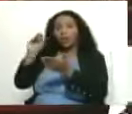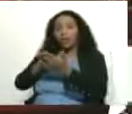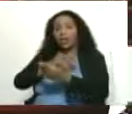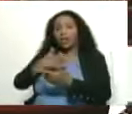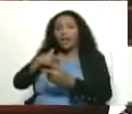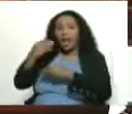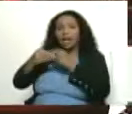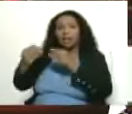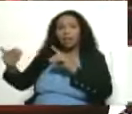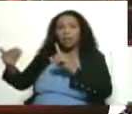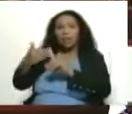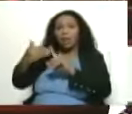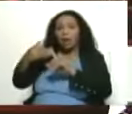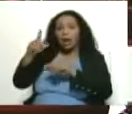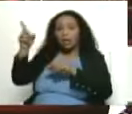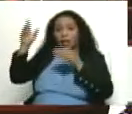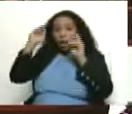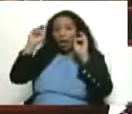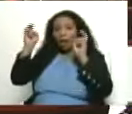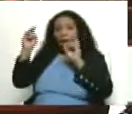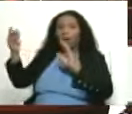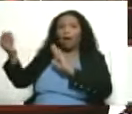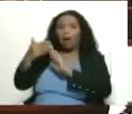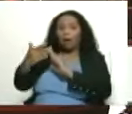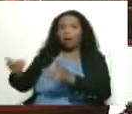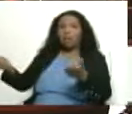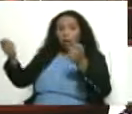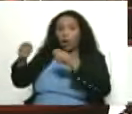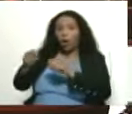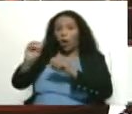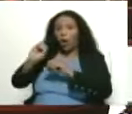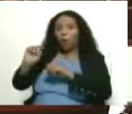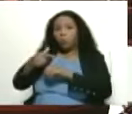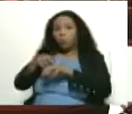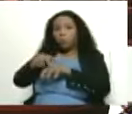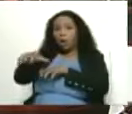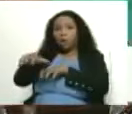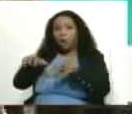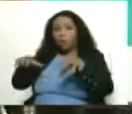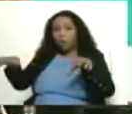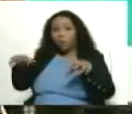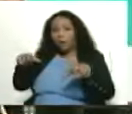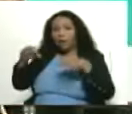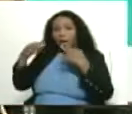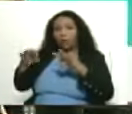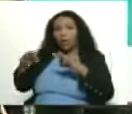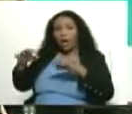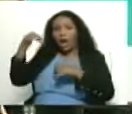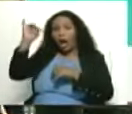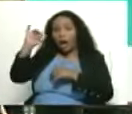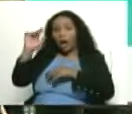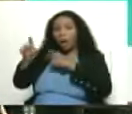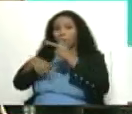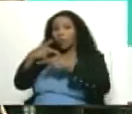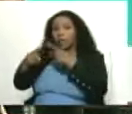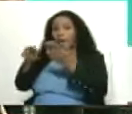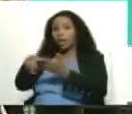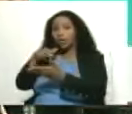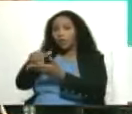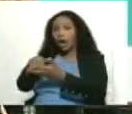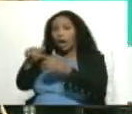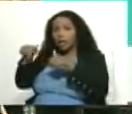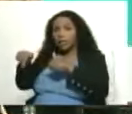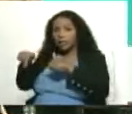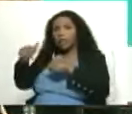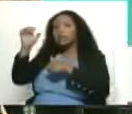de debilidad producto de las sanciones, del bloqueo o de división producto del debate natural que hay en la política nacional. Y este